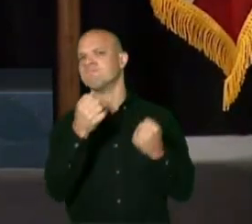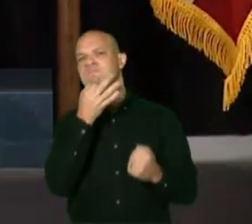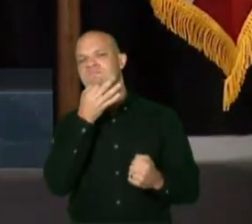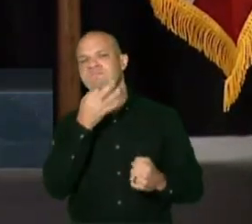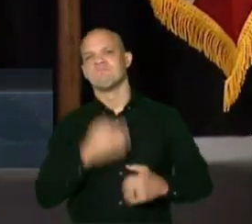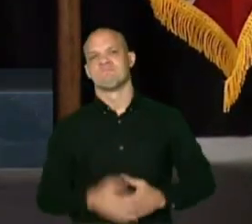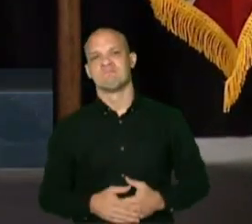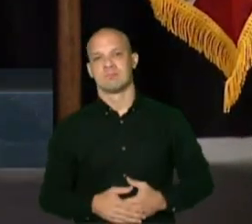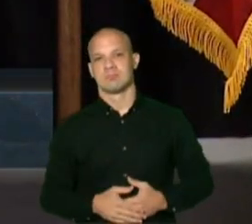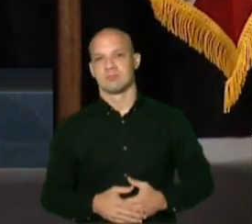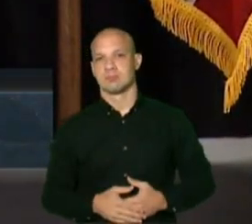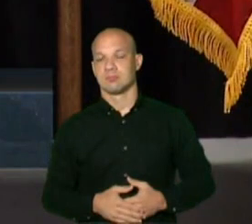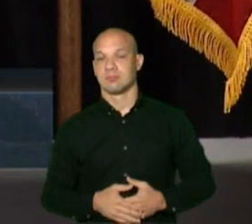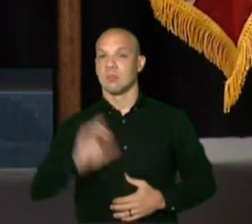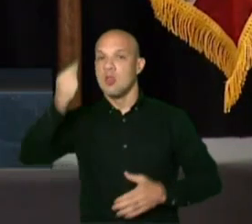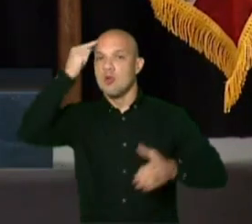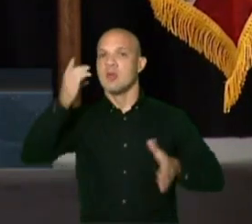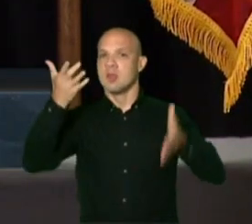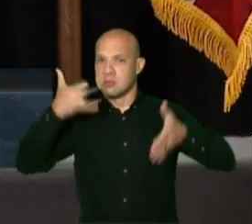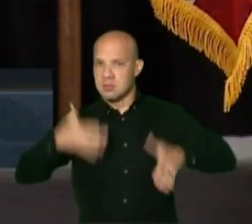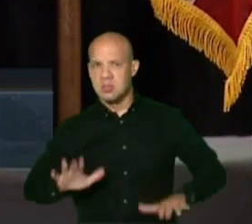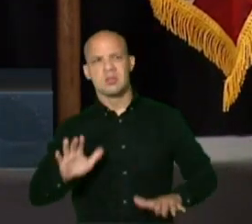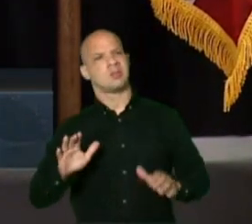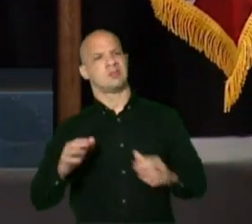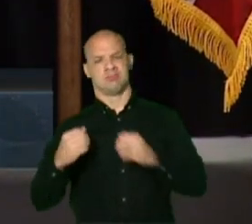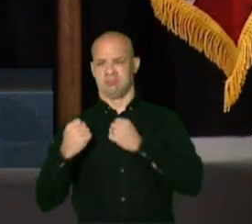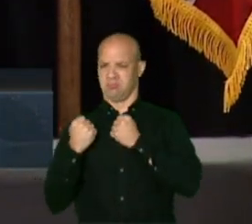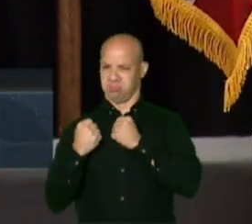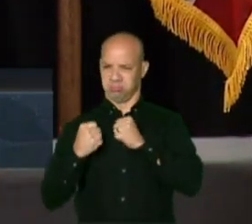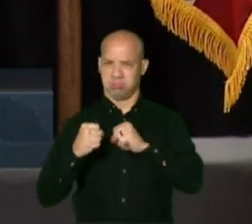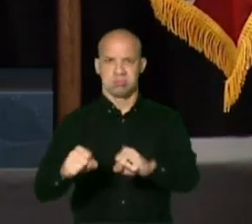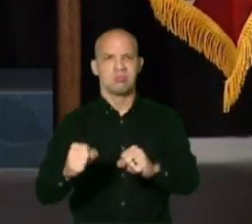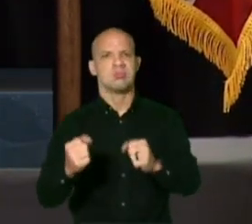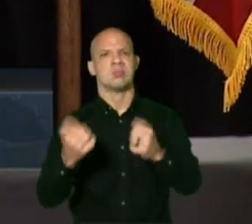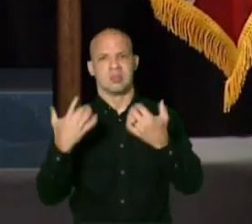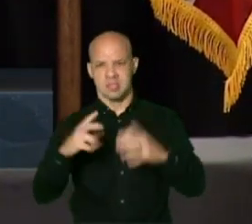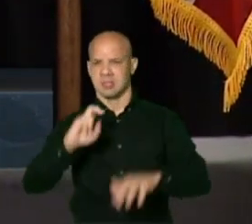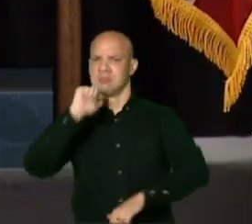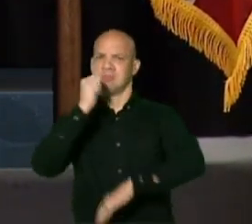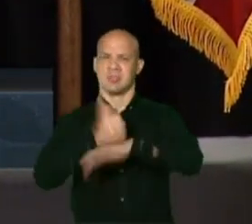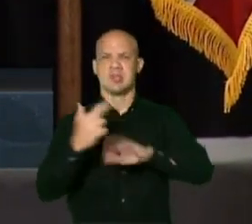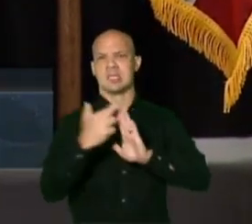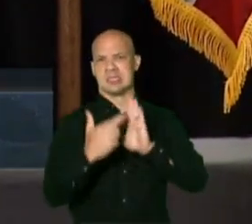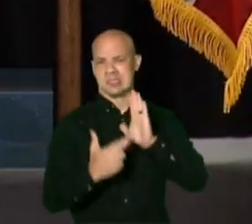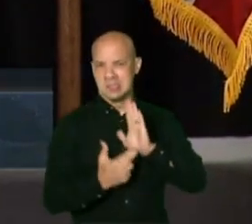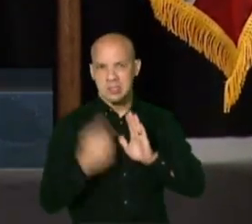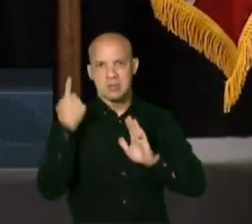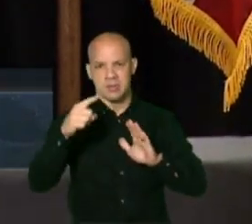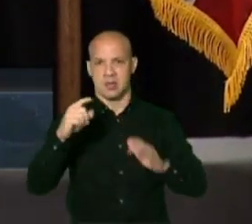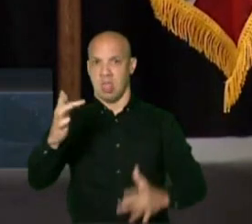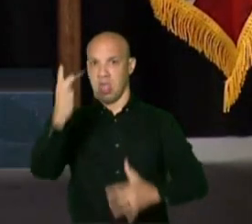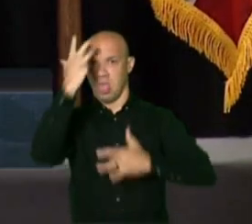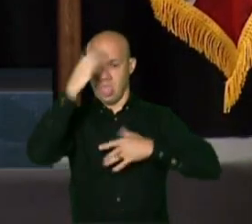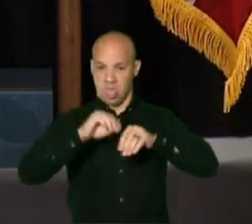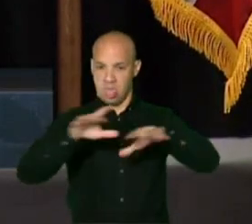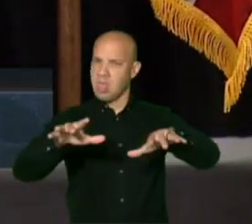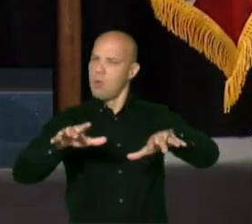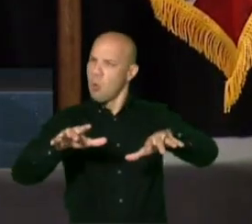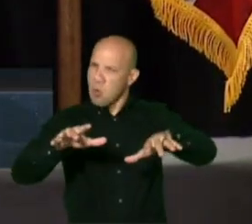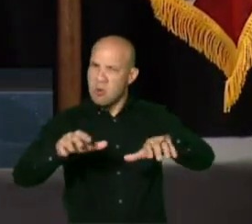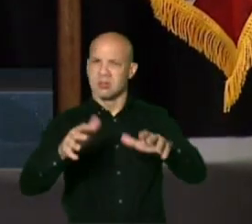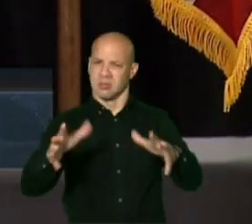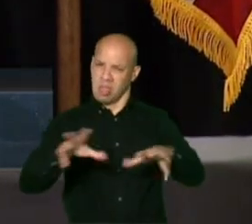llevado a cabo todos los esfuerzos y tomado las medidas necesarias para detener la propagación del COVID-19. Siempre